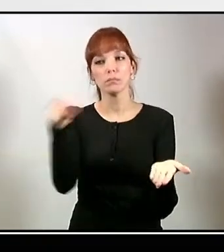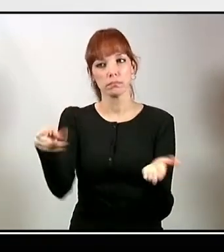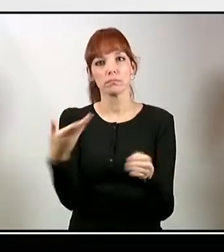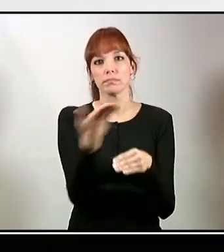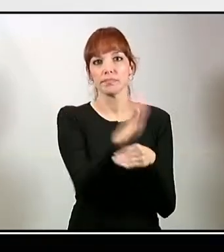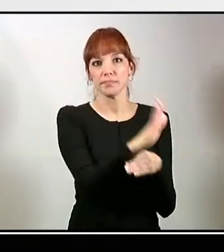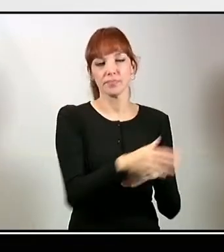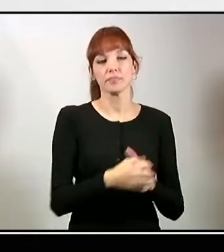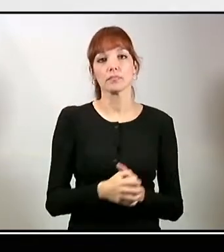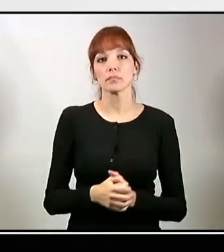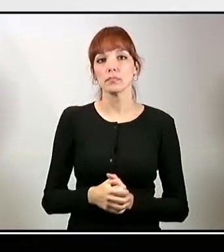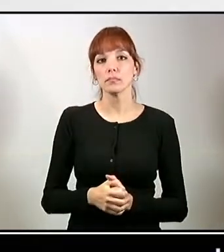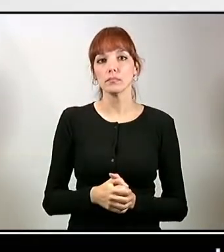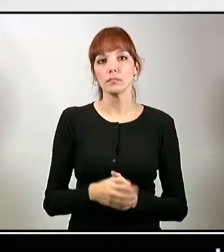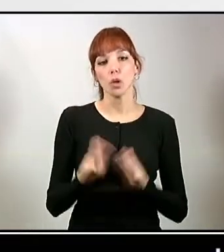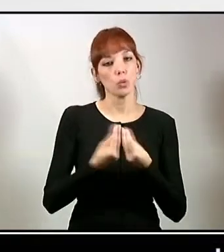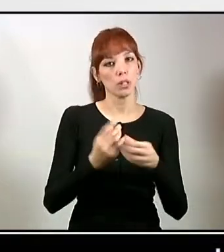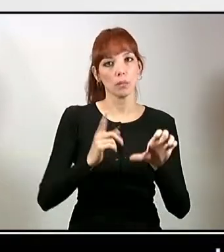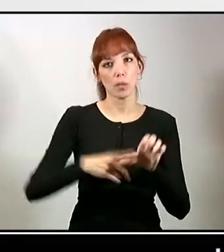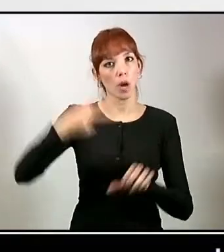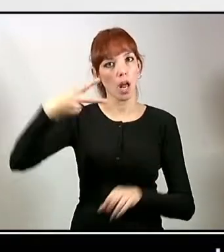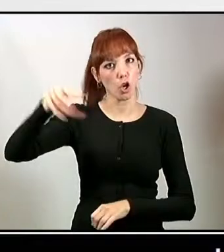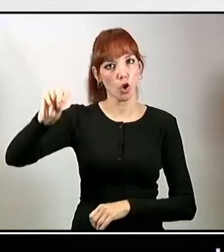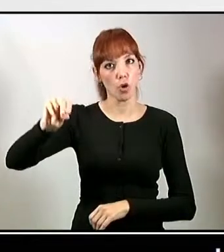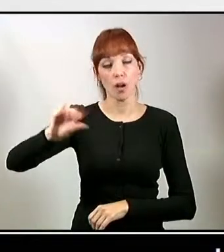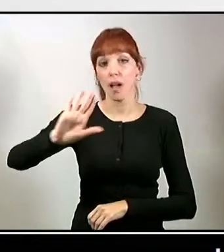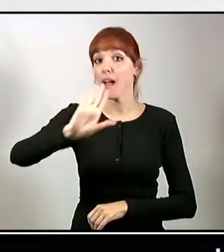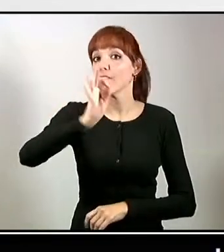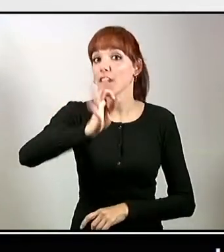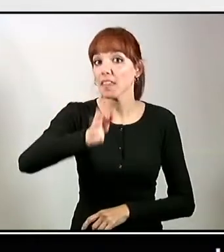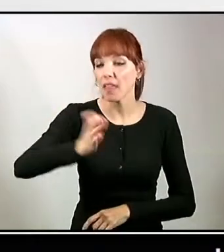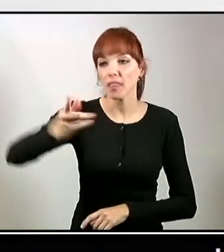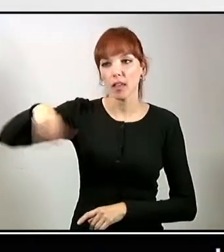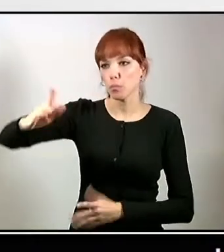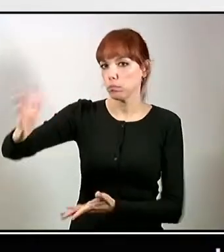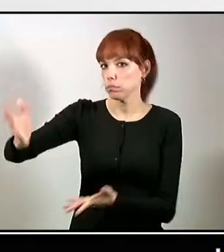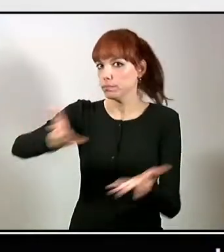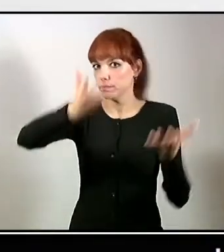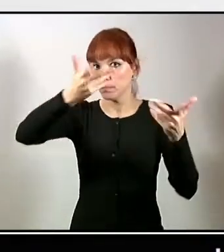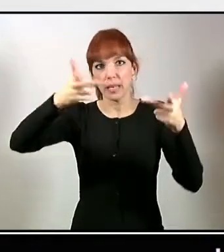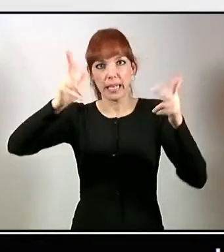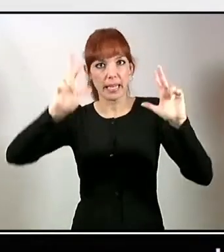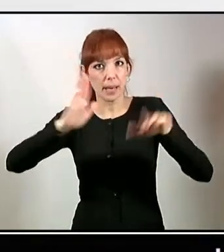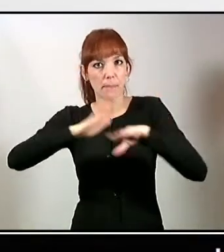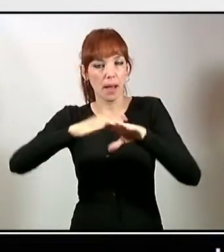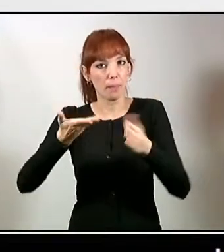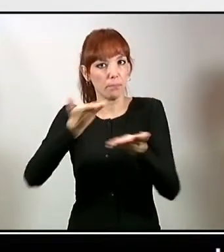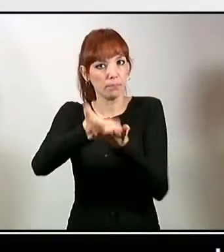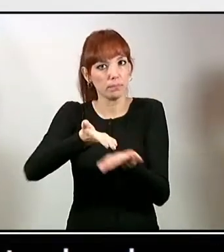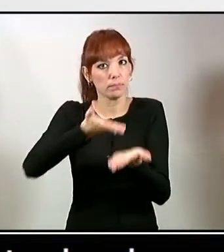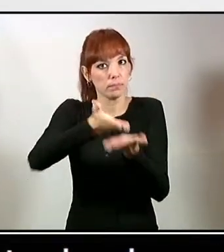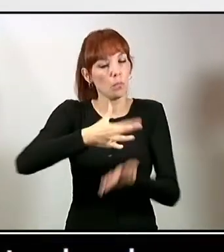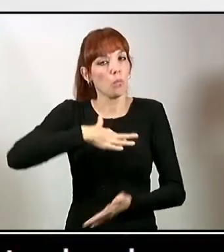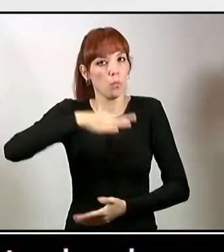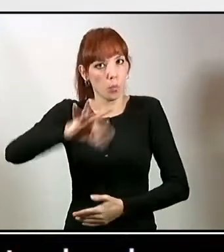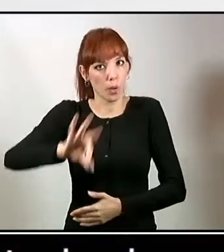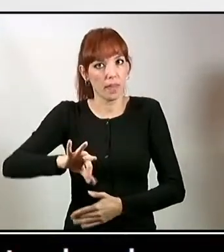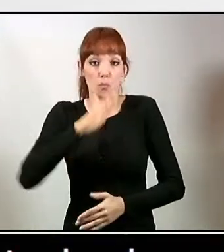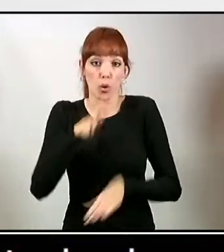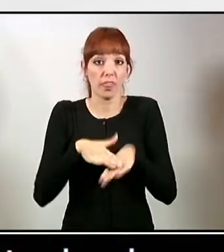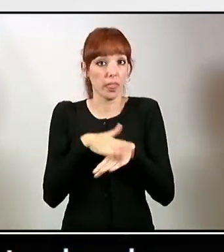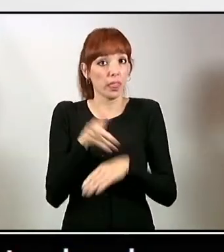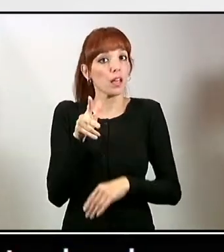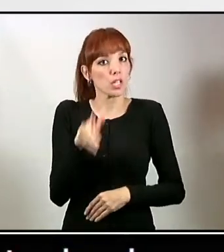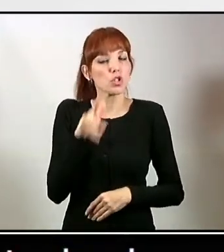seguir recurriendo la empresa? Es cierto, porque estamos en un Estado de Derecho. Pero a día de hoy, que se entere